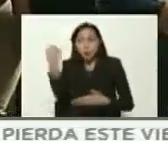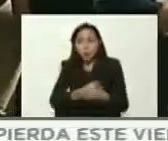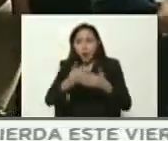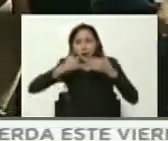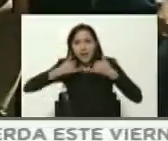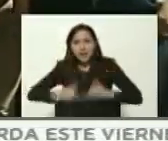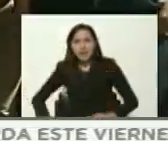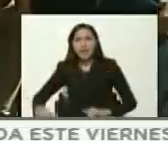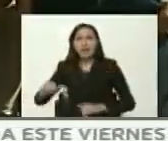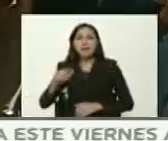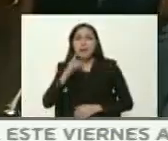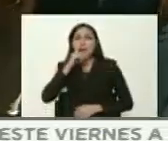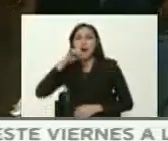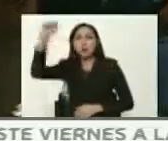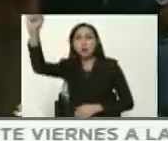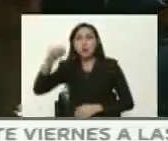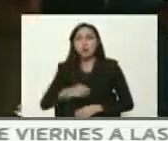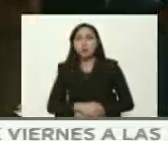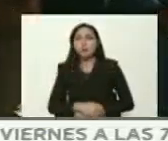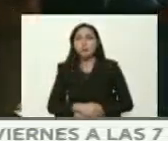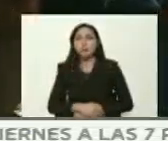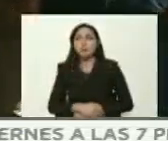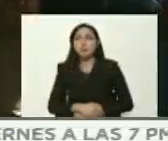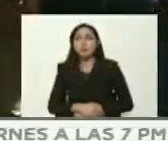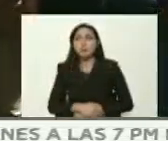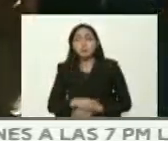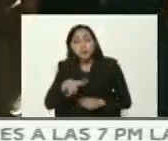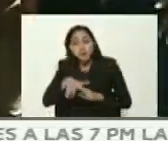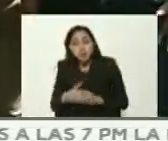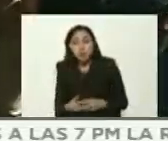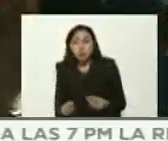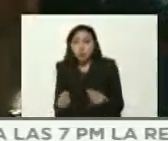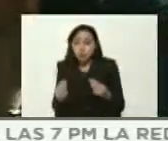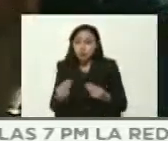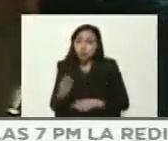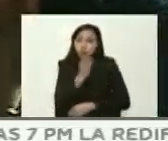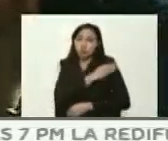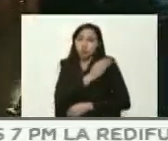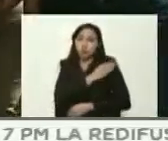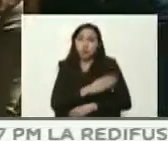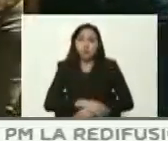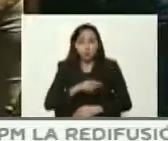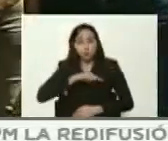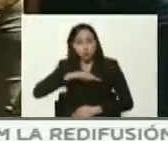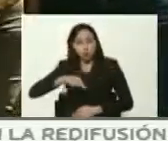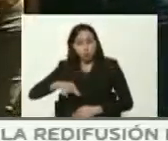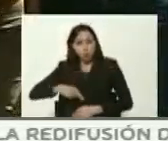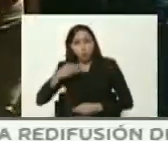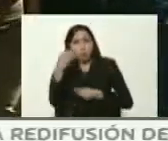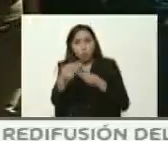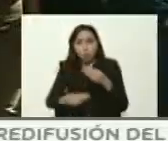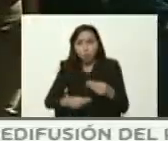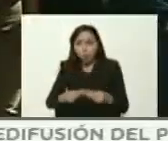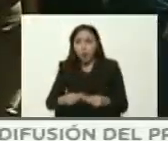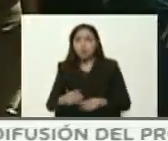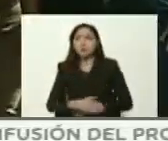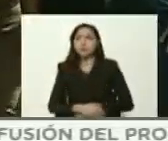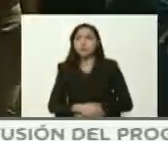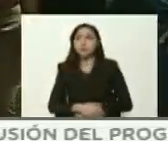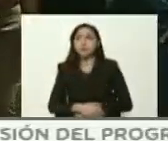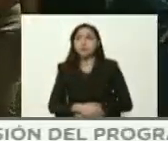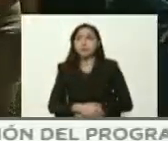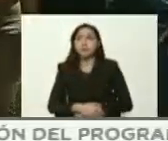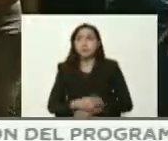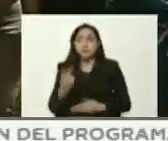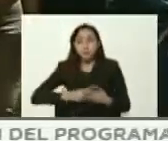guerreras de Maduro. Bueno, nos están planteando aquí varias situaciones y ya mismo nosotros hemos establecido, aquí llegó el